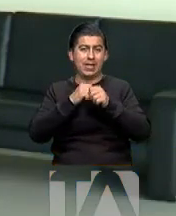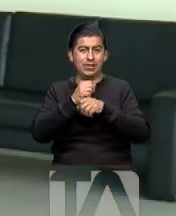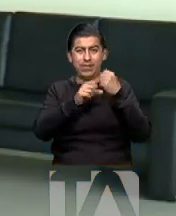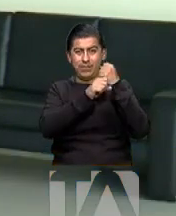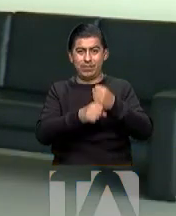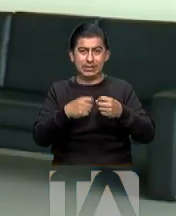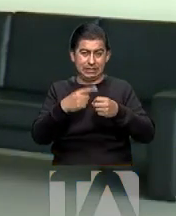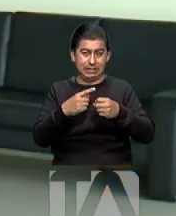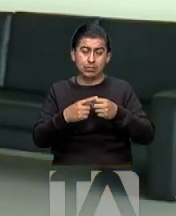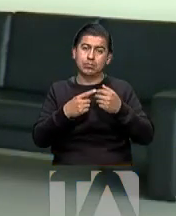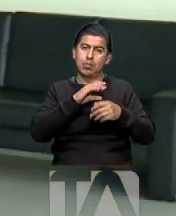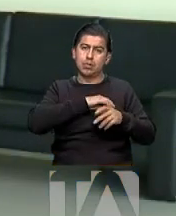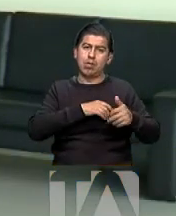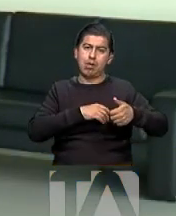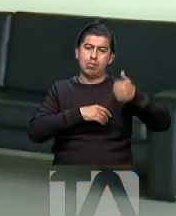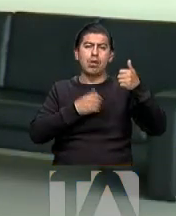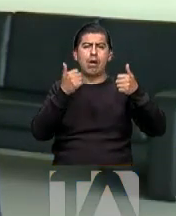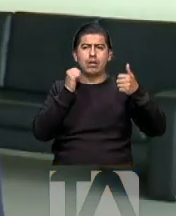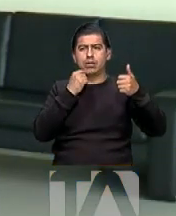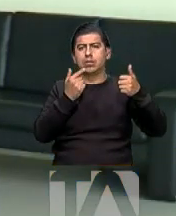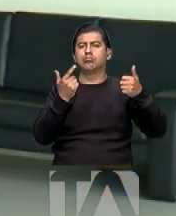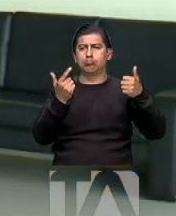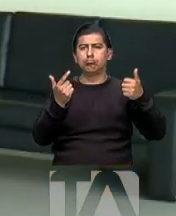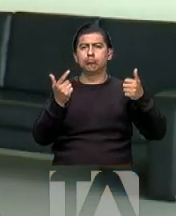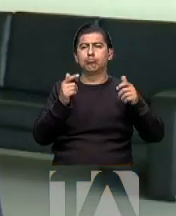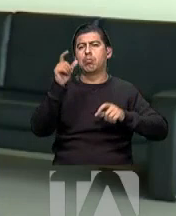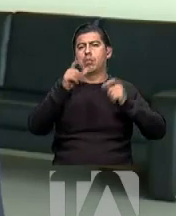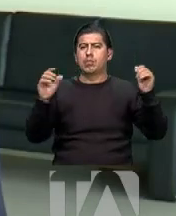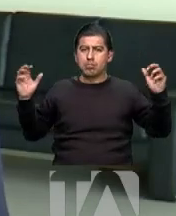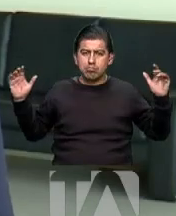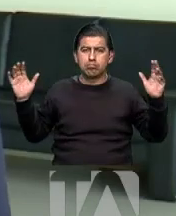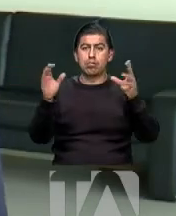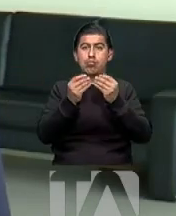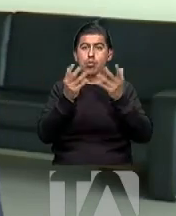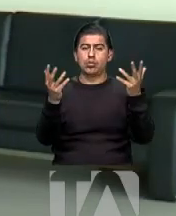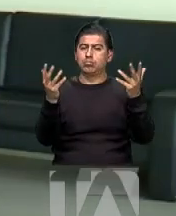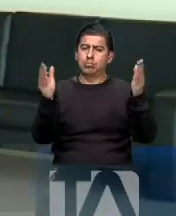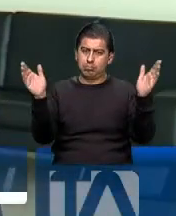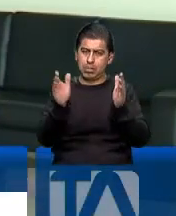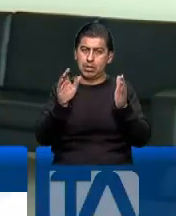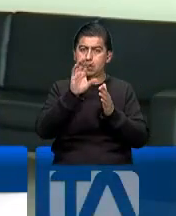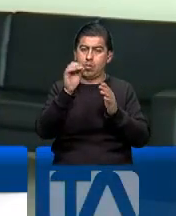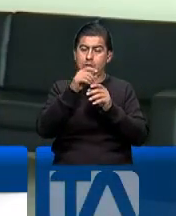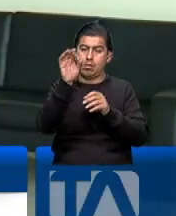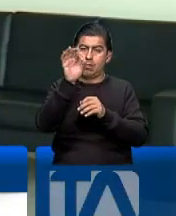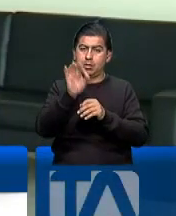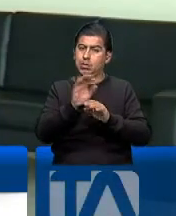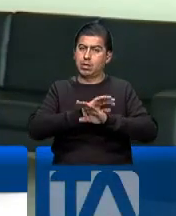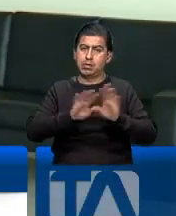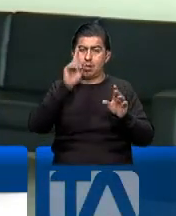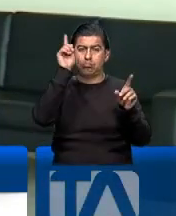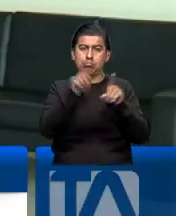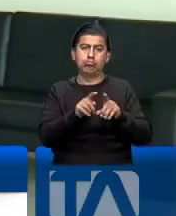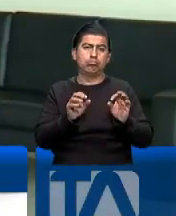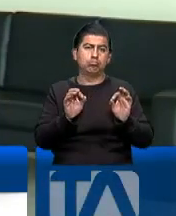tanto, las autoridades del municipio anunciaron ayer lunes que se reducirá el 50% de aforo en los eventos